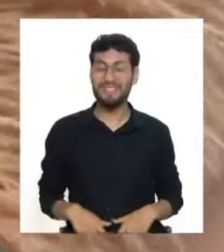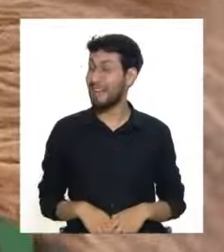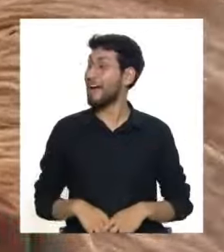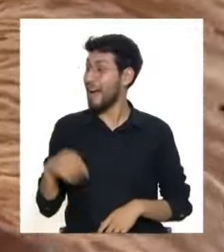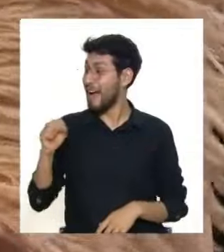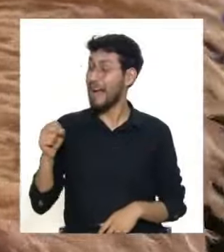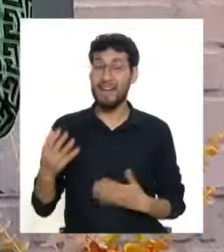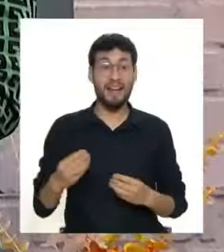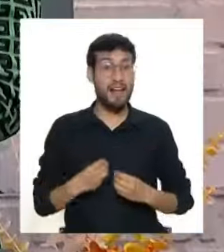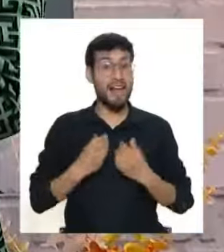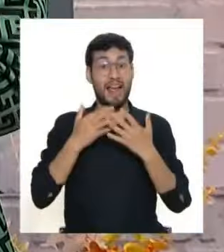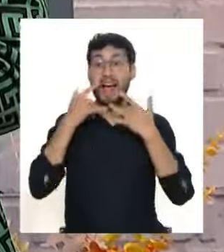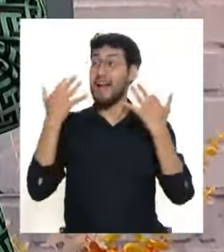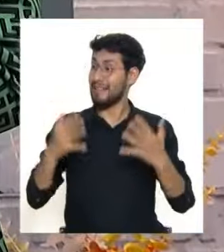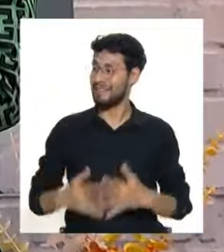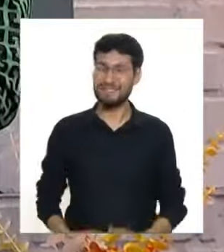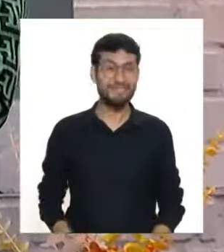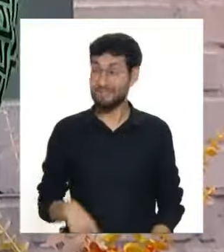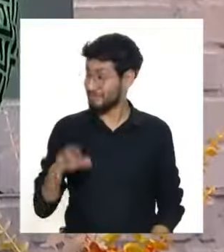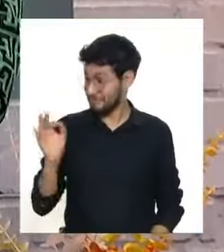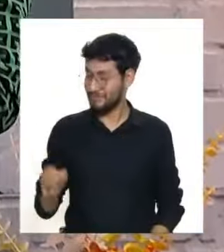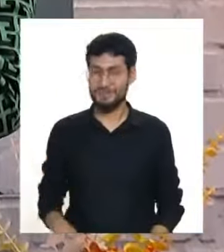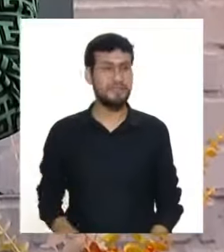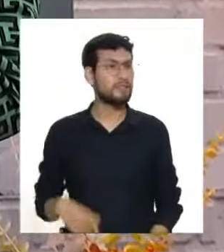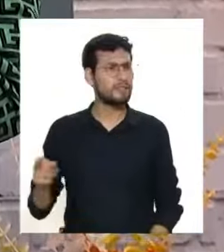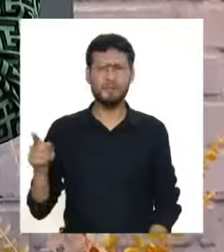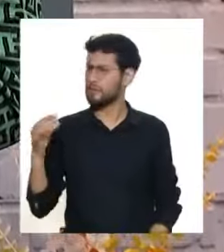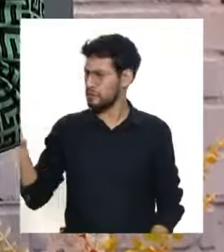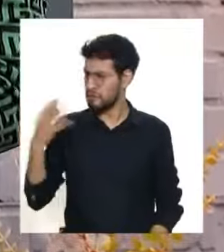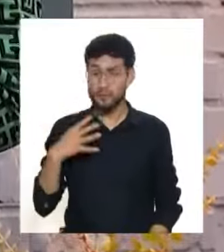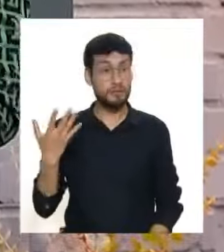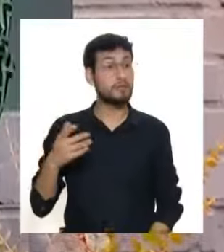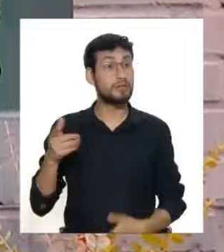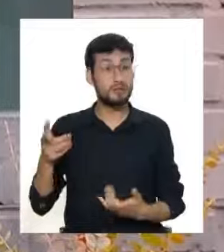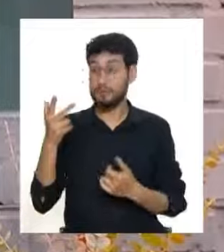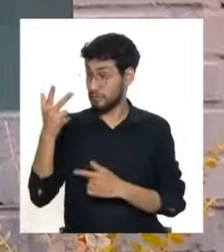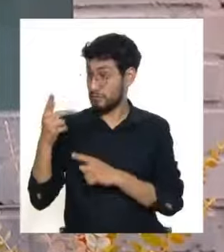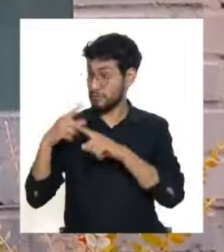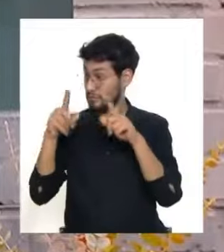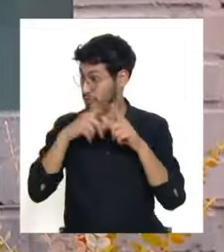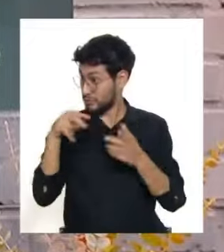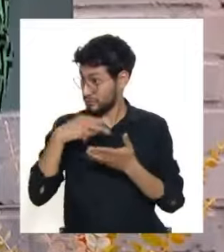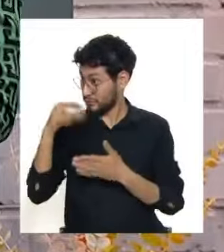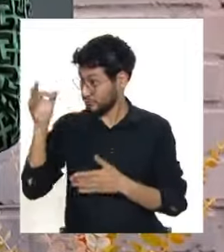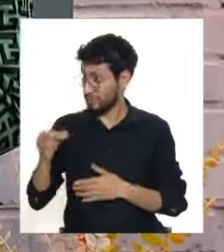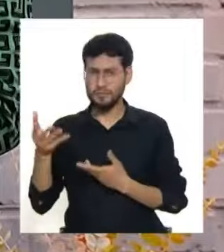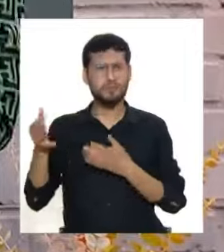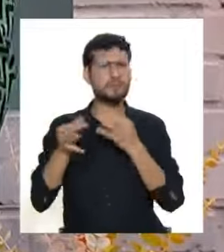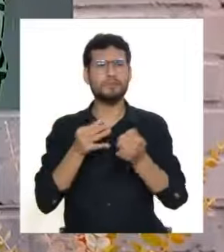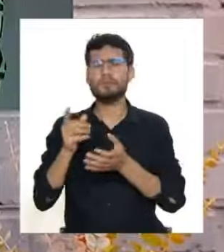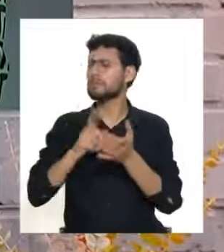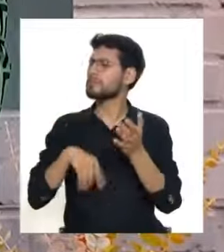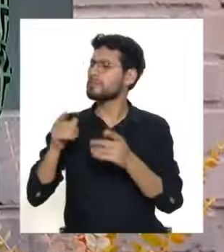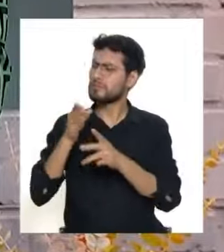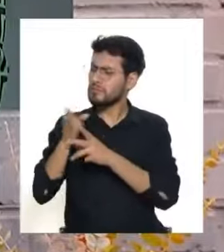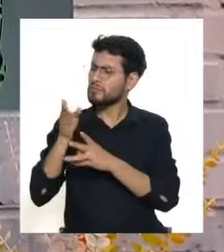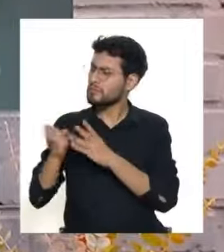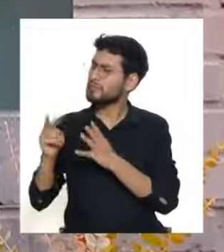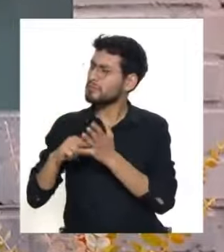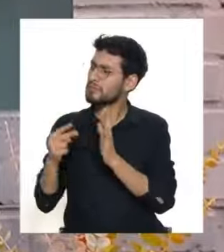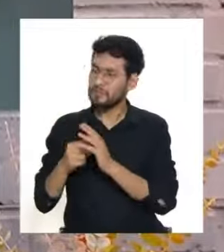No, y te genera alegría, ¿no? Ahora, nos has dicho que nos van a hacer 3 tipos de danzas, ¿verdad? Cuéntame qué cada una de ellas,